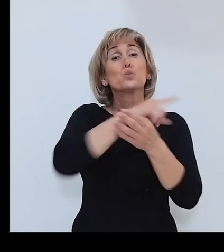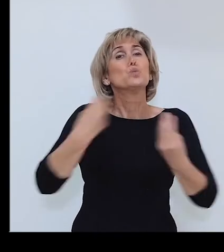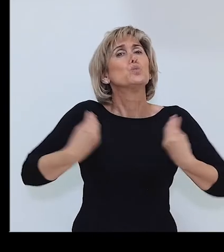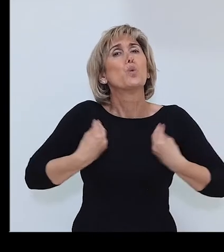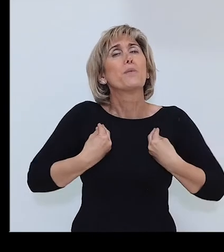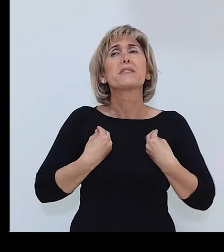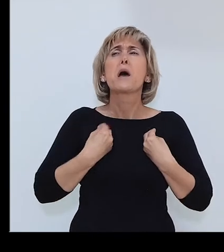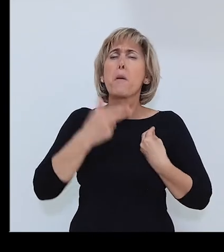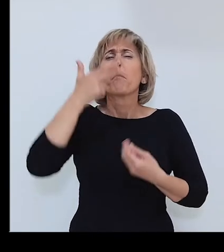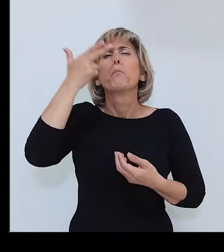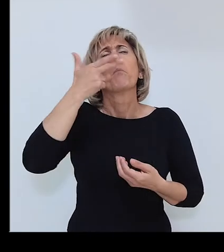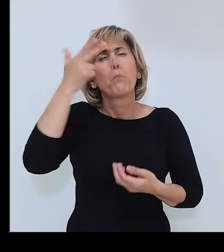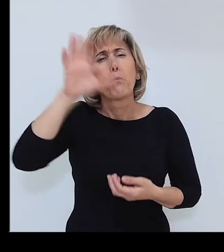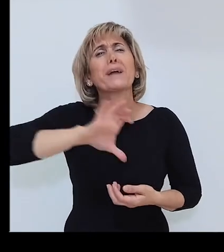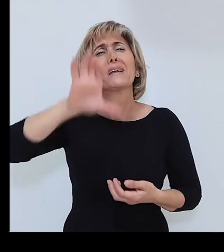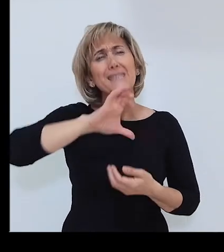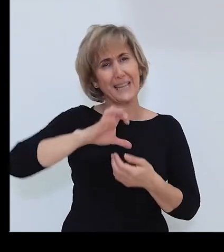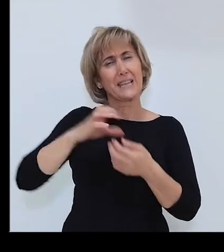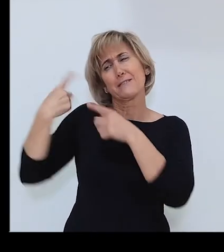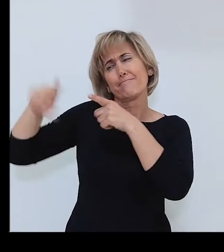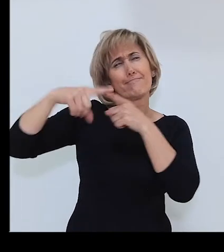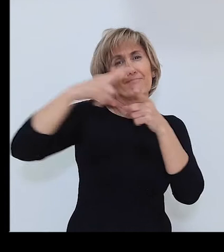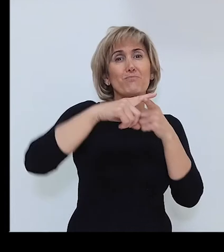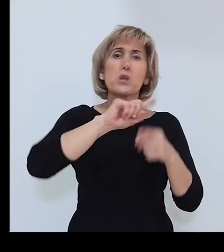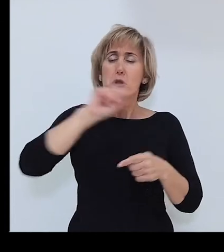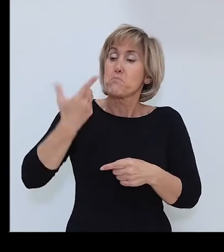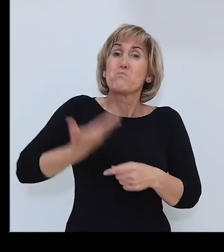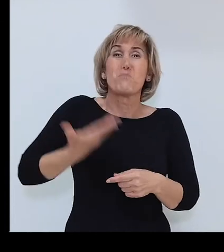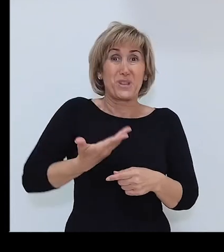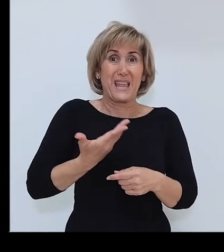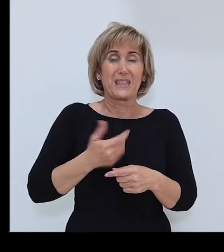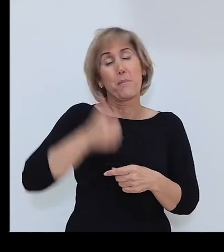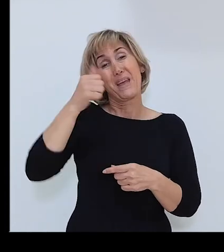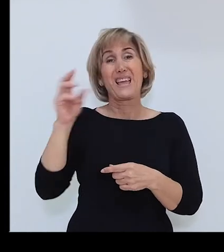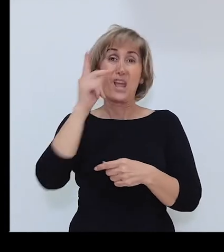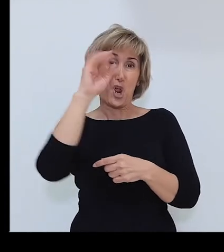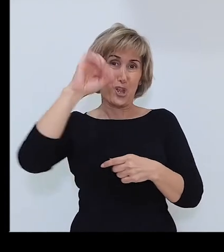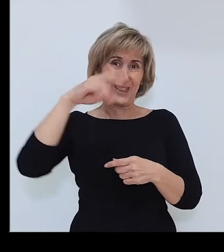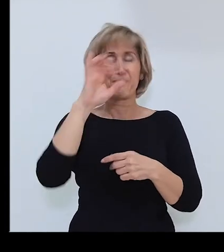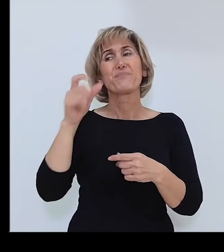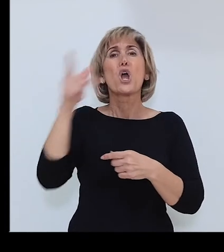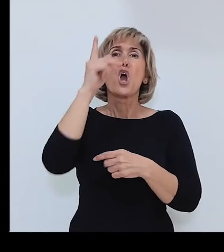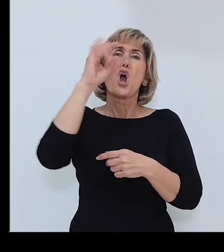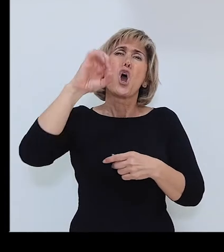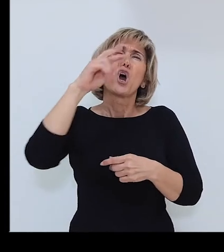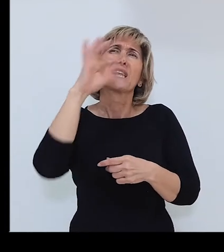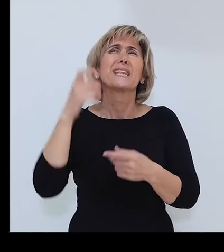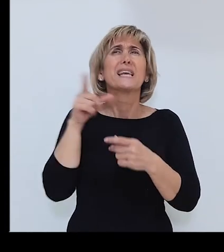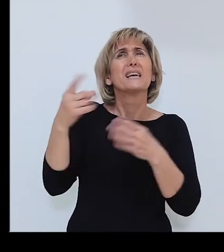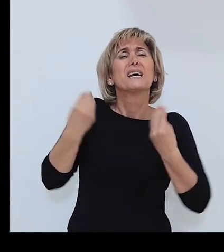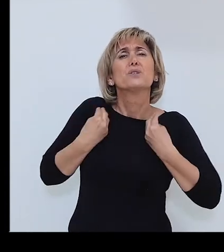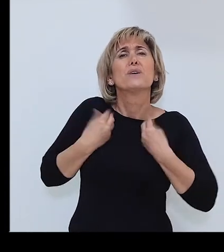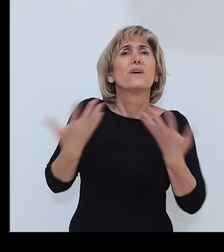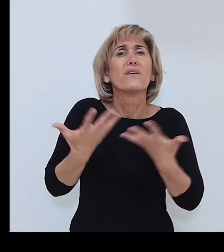más interesante, más variada y más importante en ese sentido que la de Comte. Mientras que Comte es